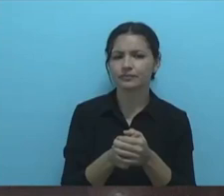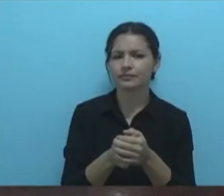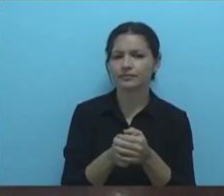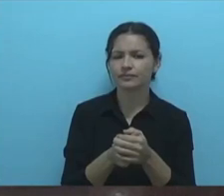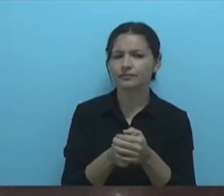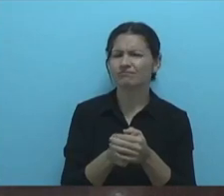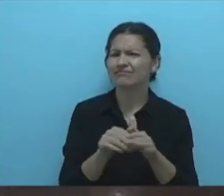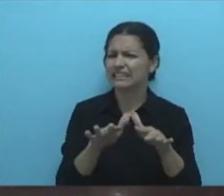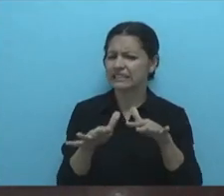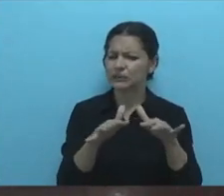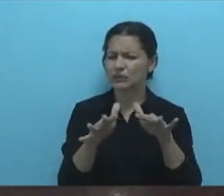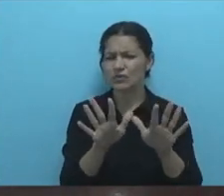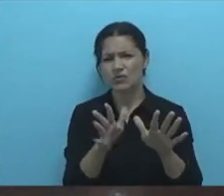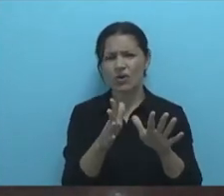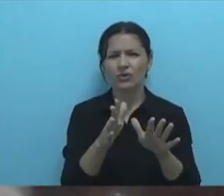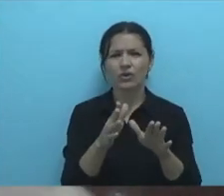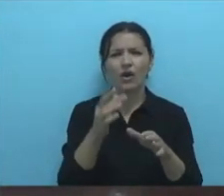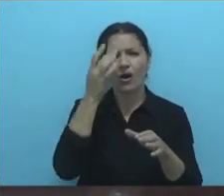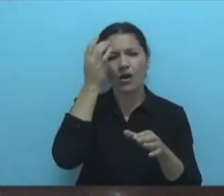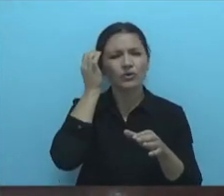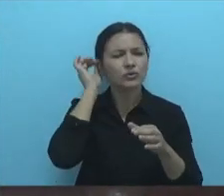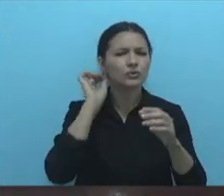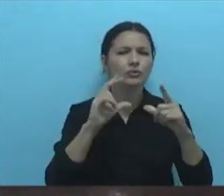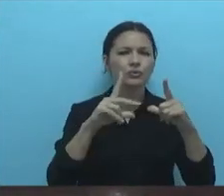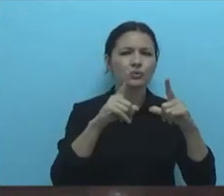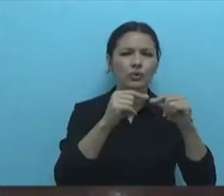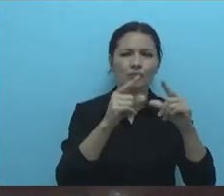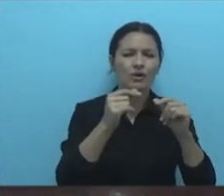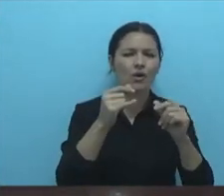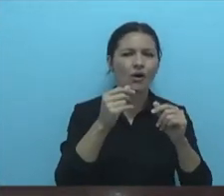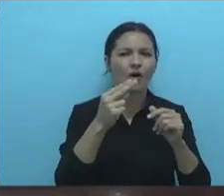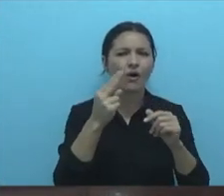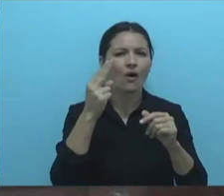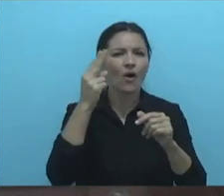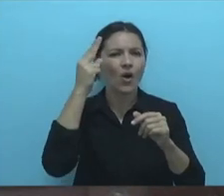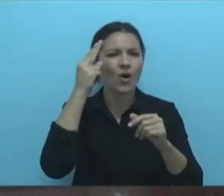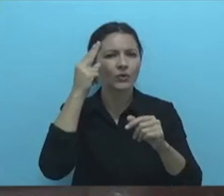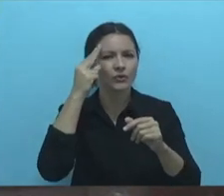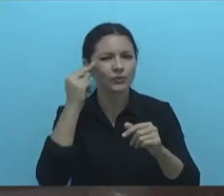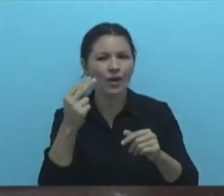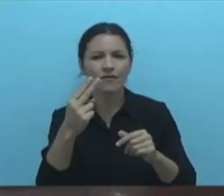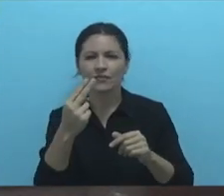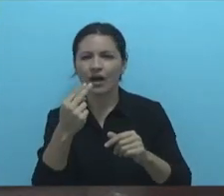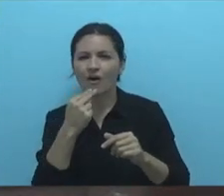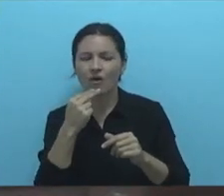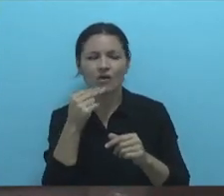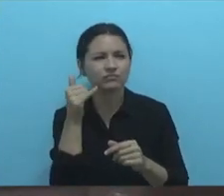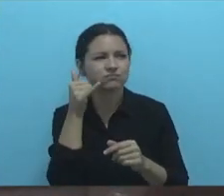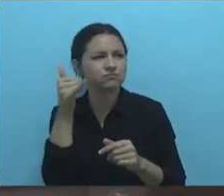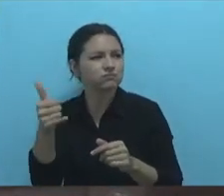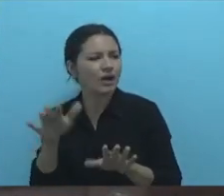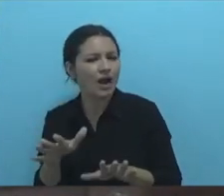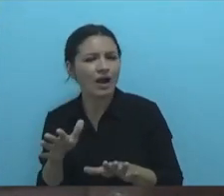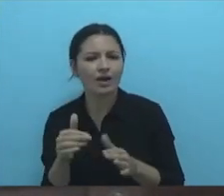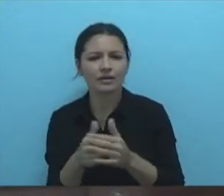institución irregular que se vive en 911 hasta hace dos días la mayoría de los vehículos no